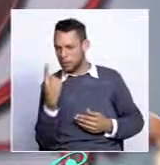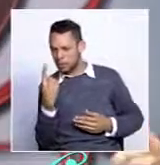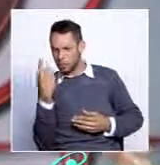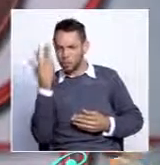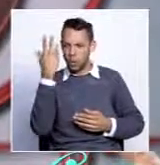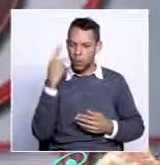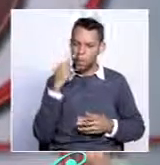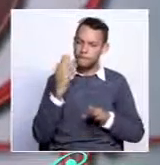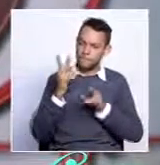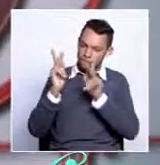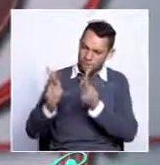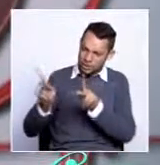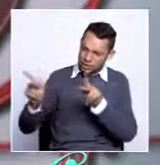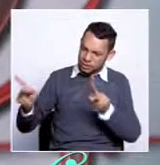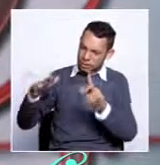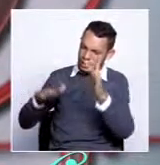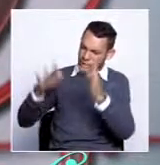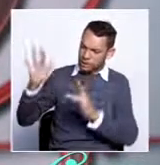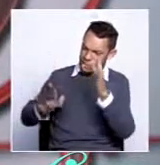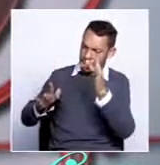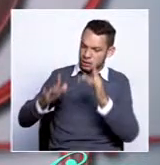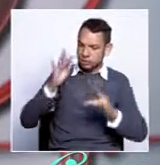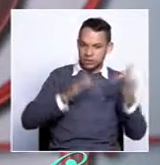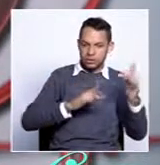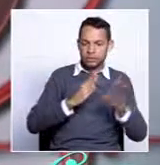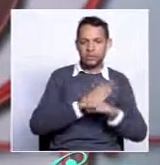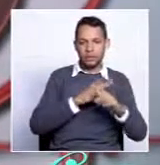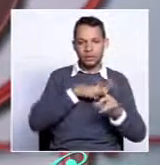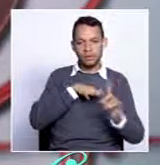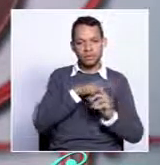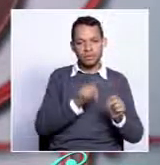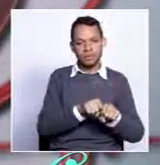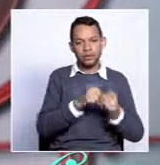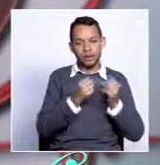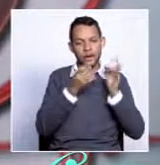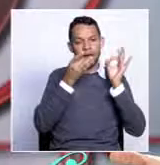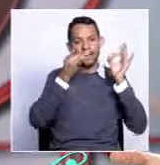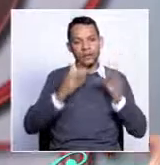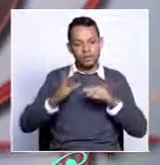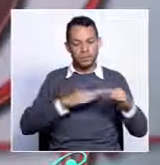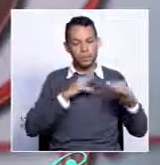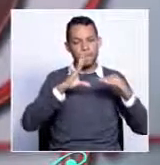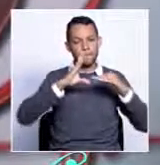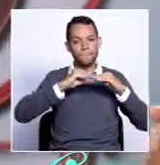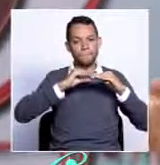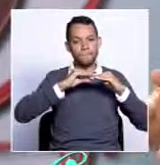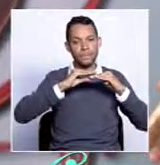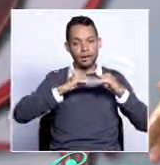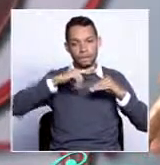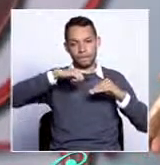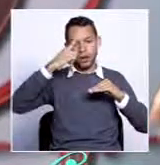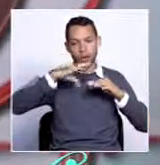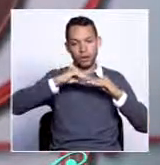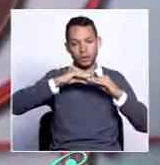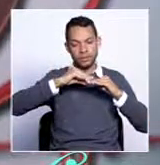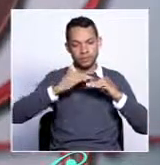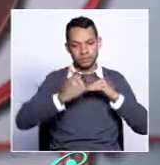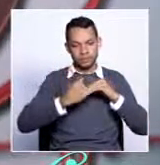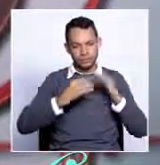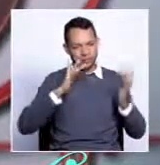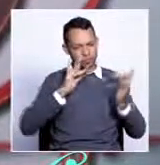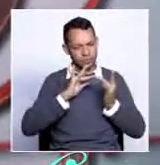día personas con más procesos patológicos el pan blanco a mí me preocupa por no decir nombres hay